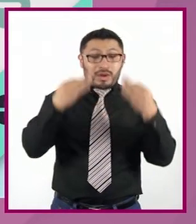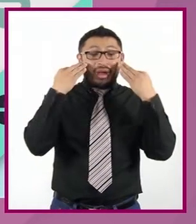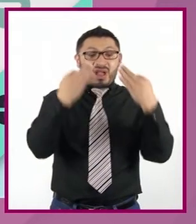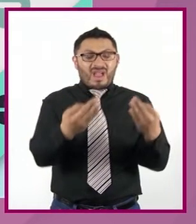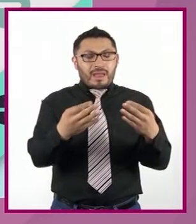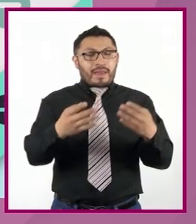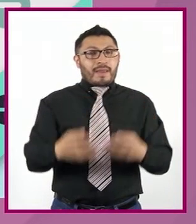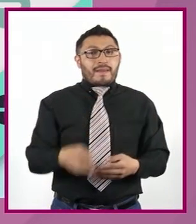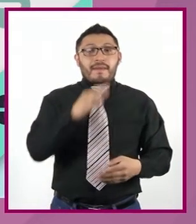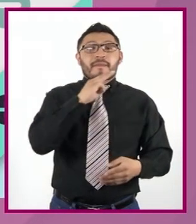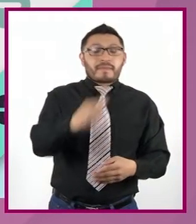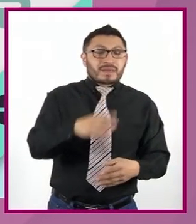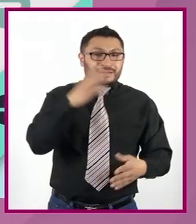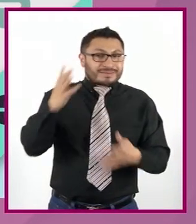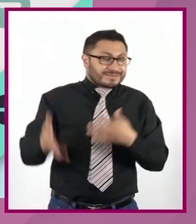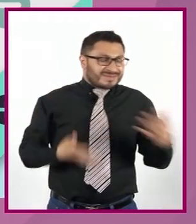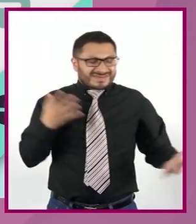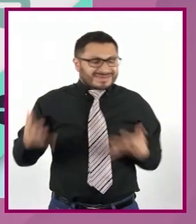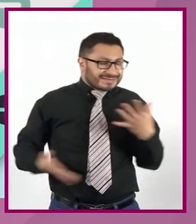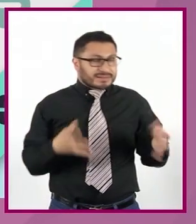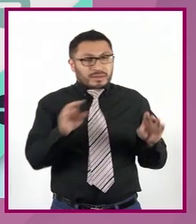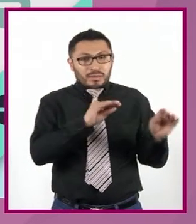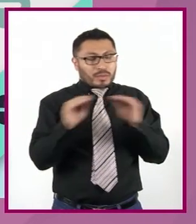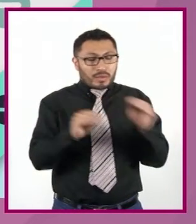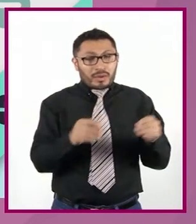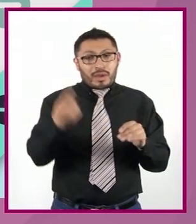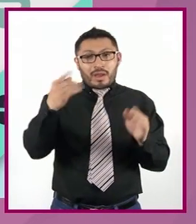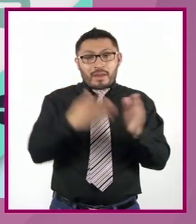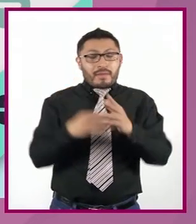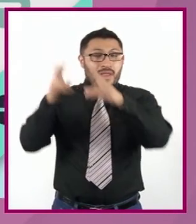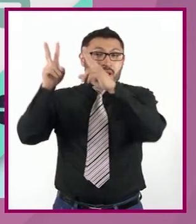observamos a los mensajes animados con 1000 descargas.